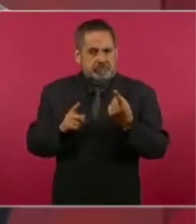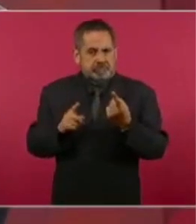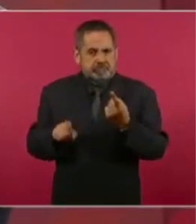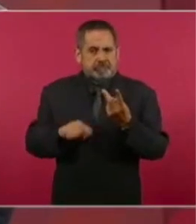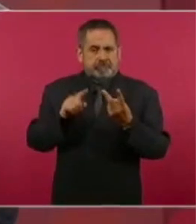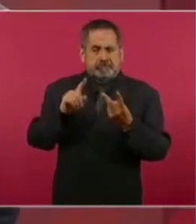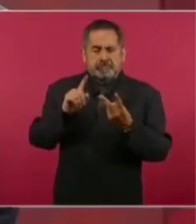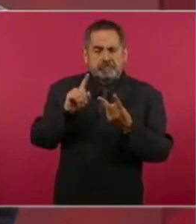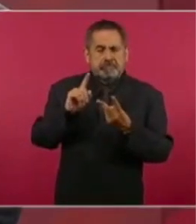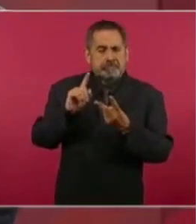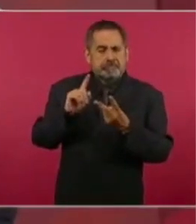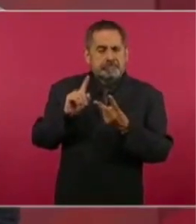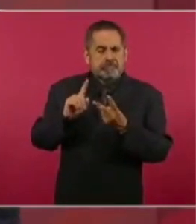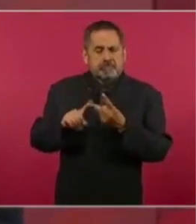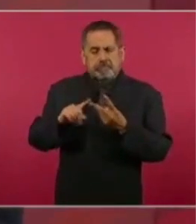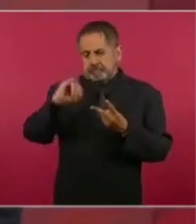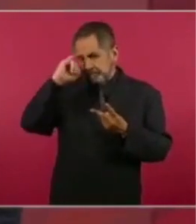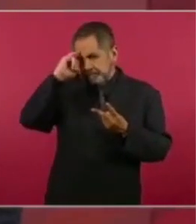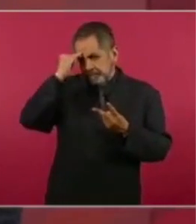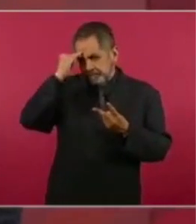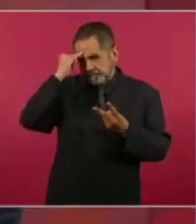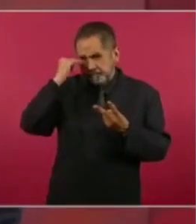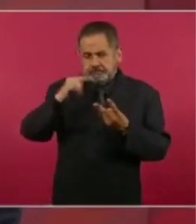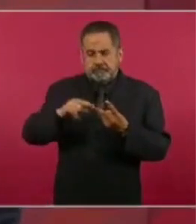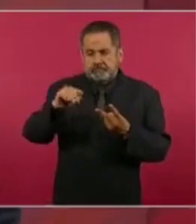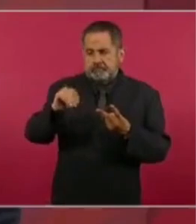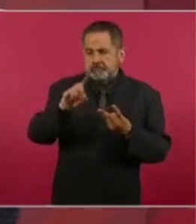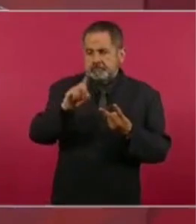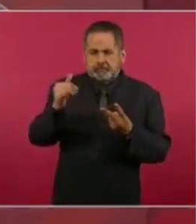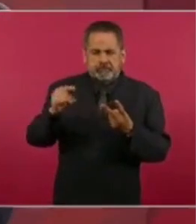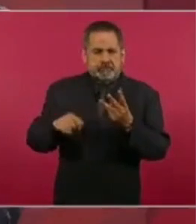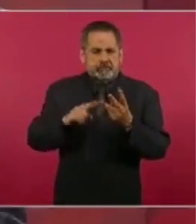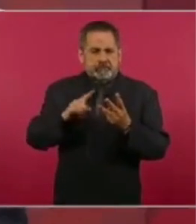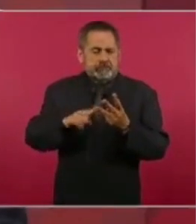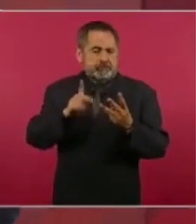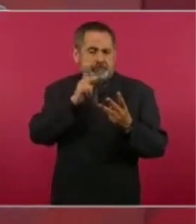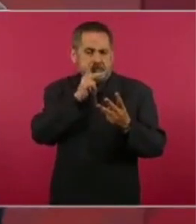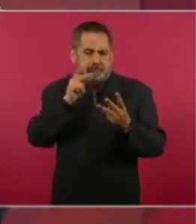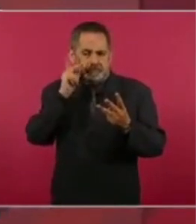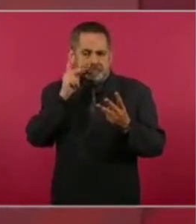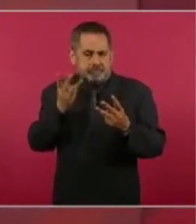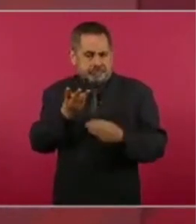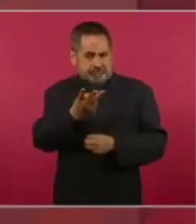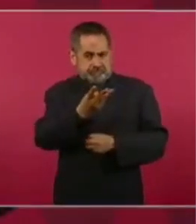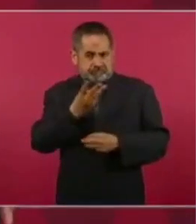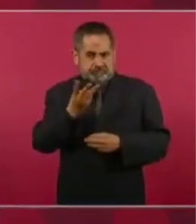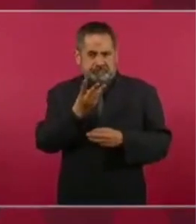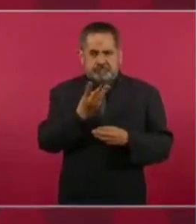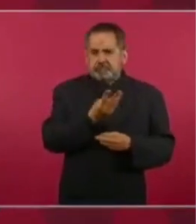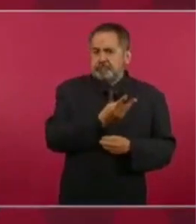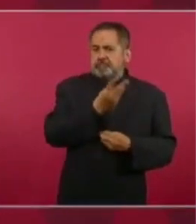el jefe de Estado de la India, Modi, el Papa Francisco, los tres,